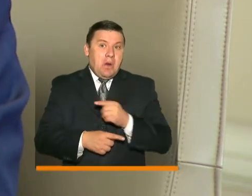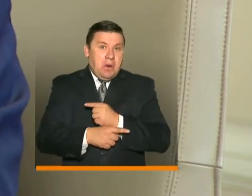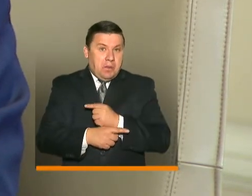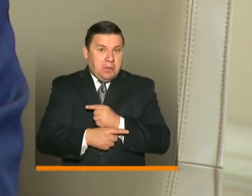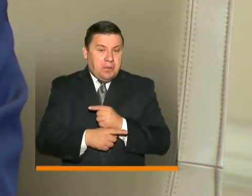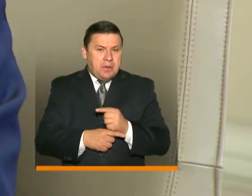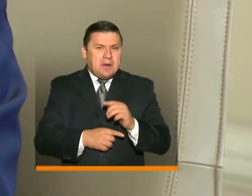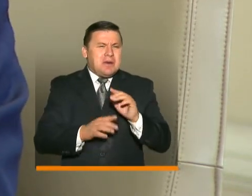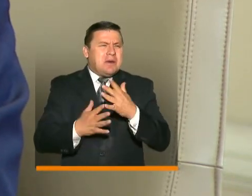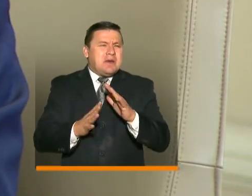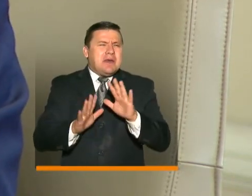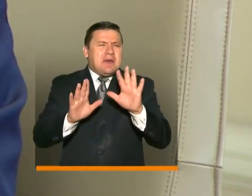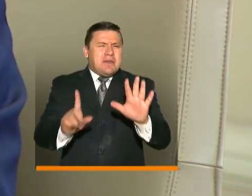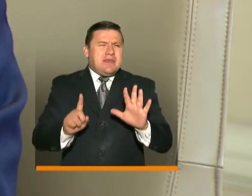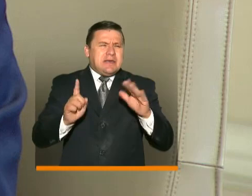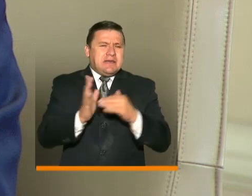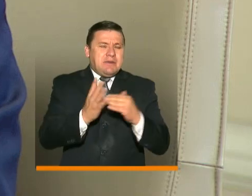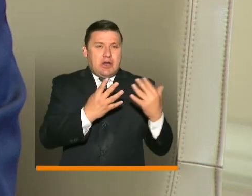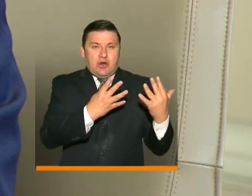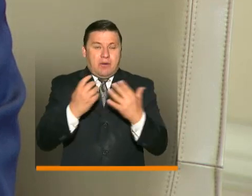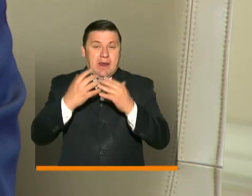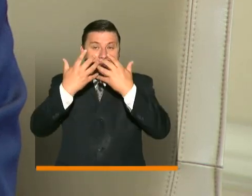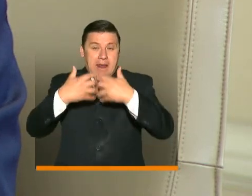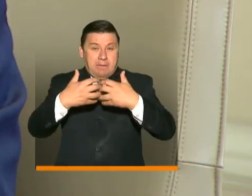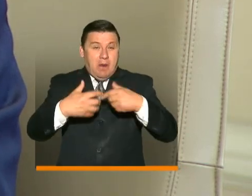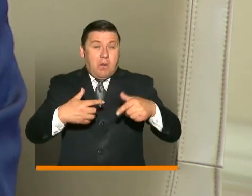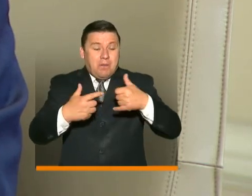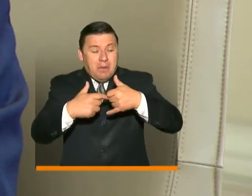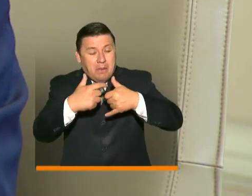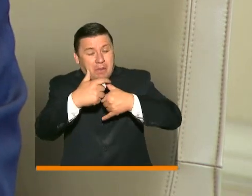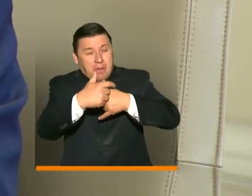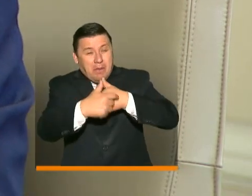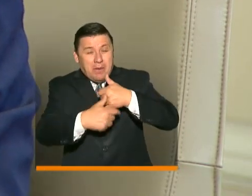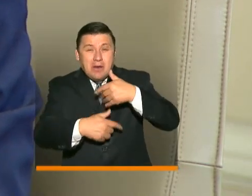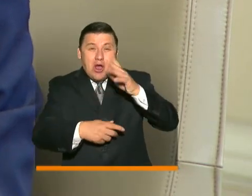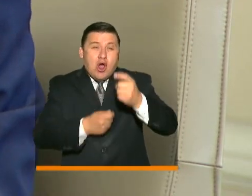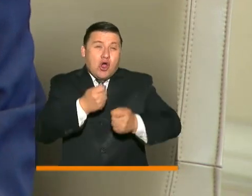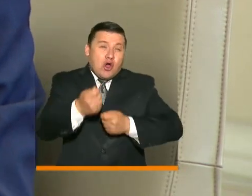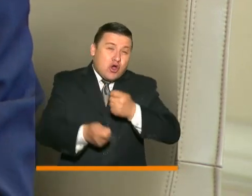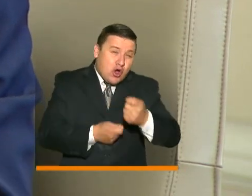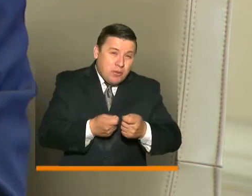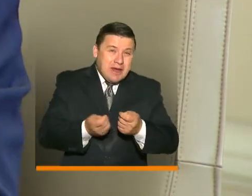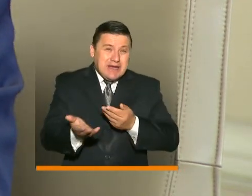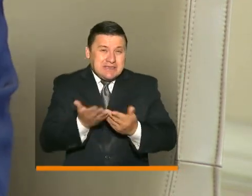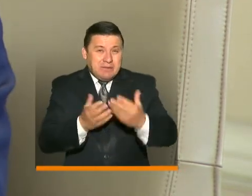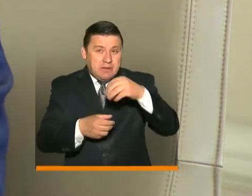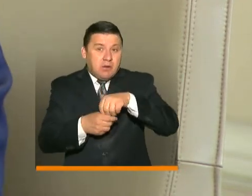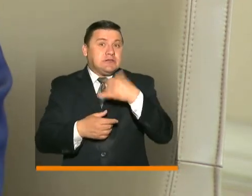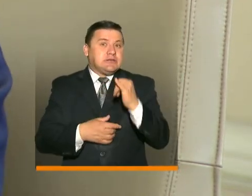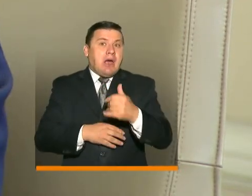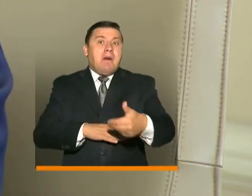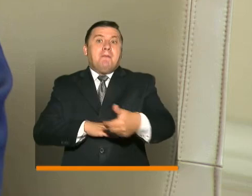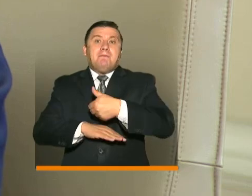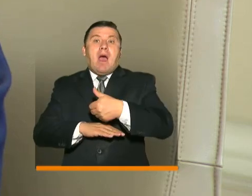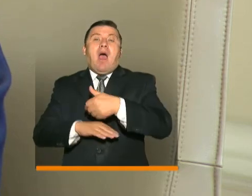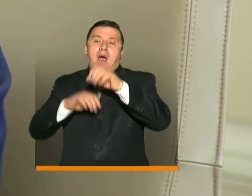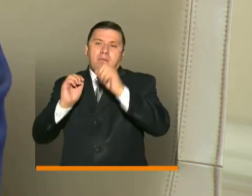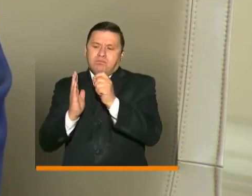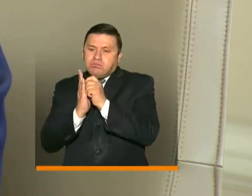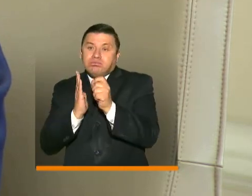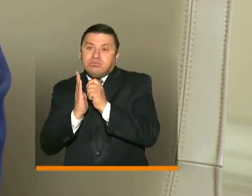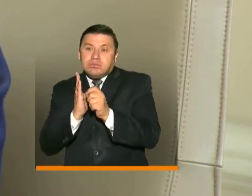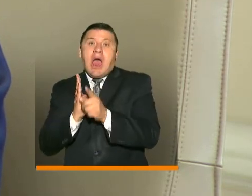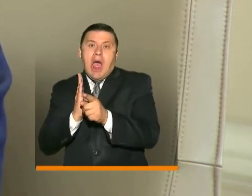Ya 16.900 empresas, especialmente del sector del comercio y de los servicios, han solicitado validación de